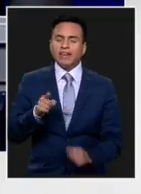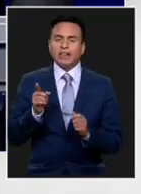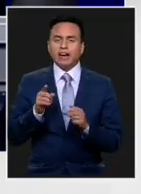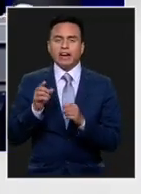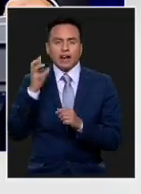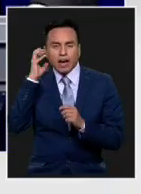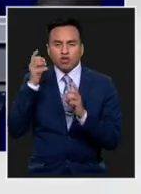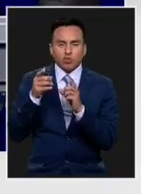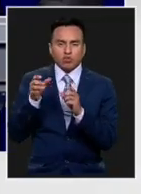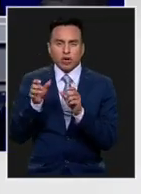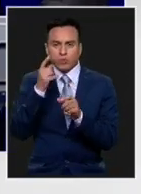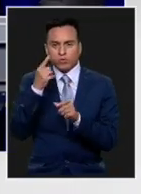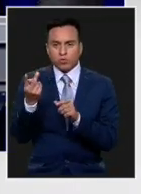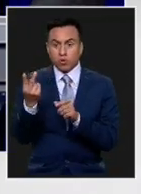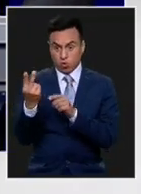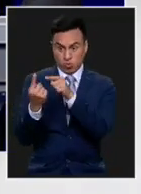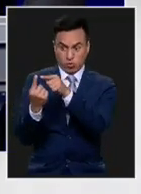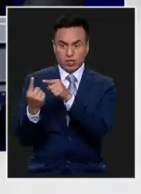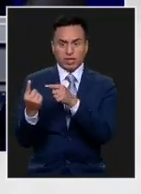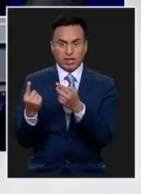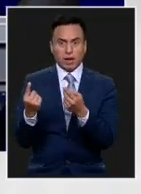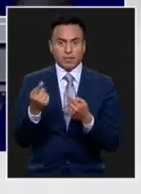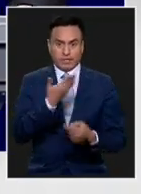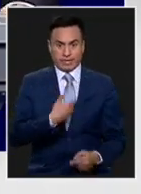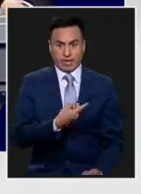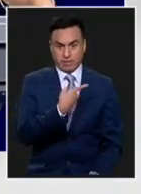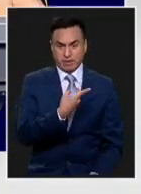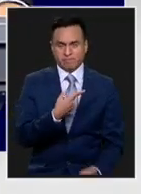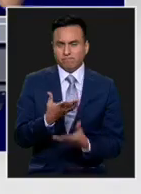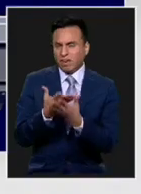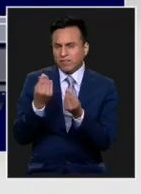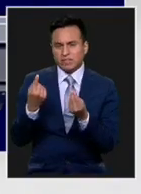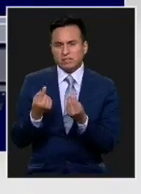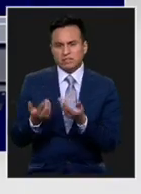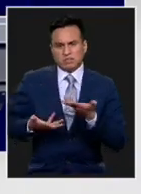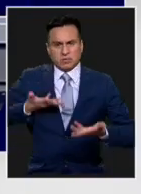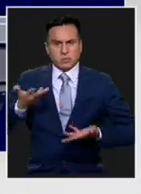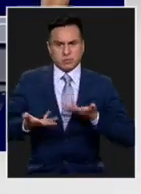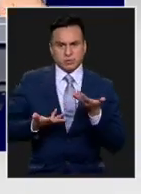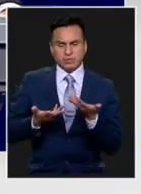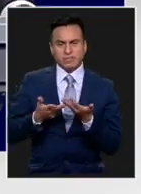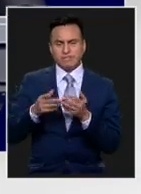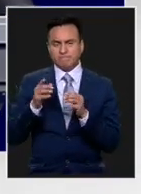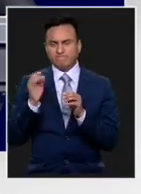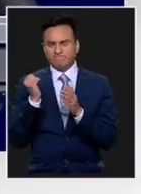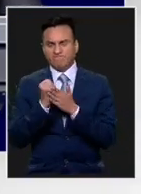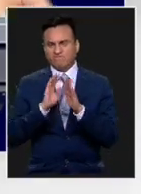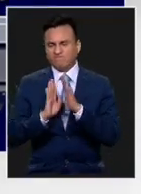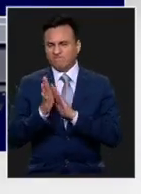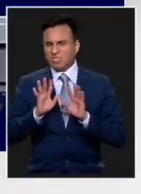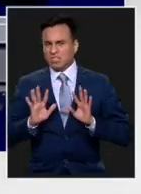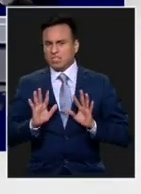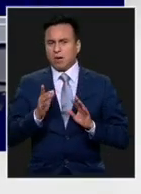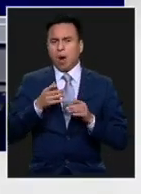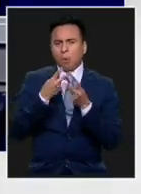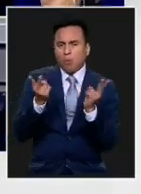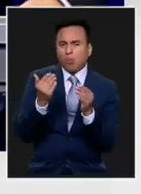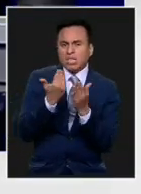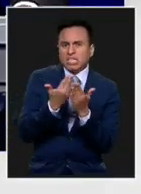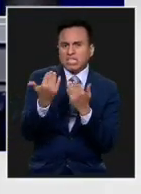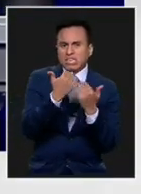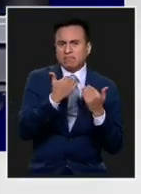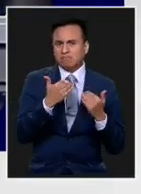un señor que nos ha tratado a los dos, al presidente y a mí, varias veces bien agresivamente y demagógicamente, ¿no es cierto?, que somos populistas,